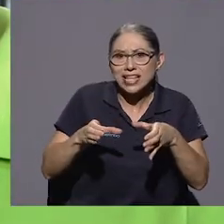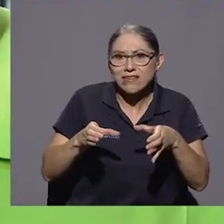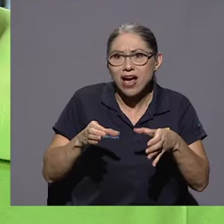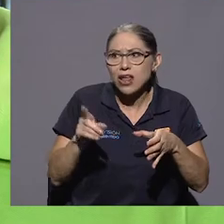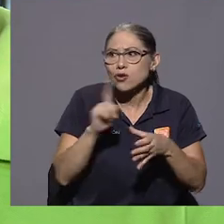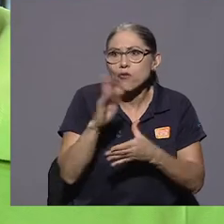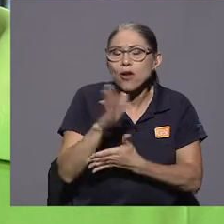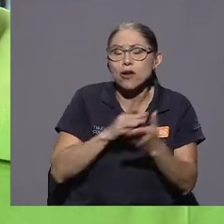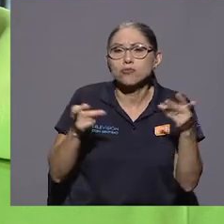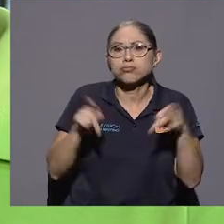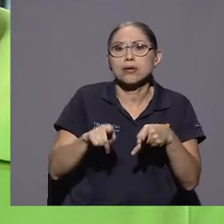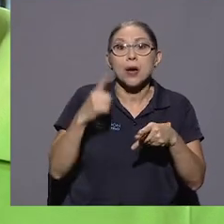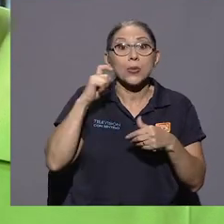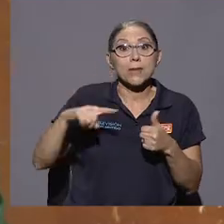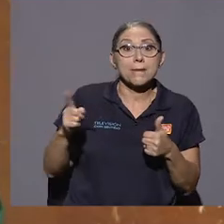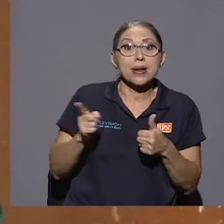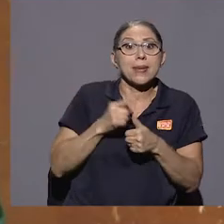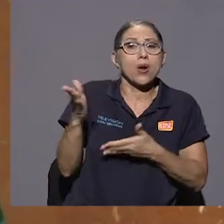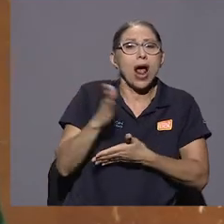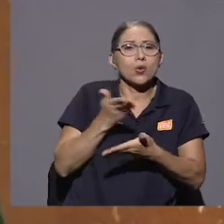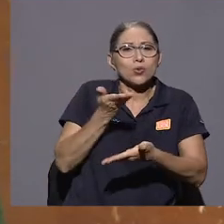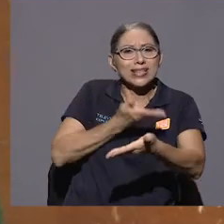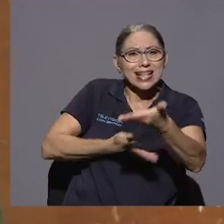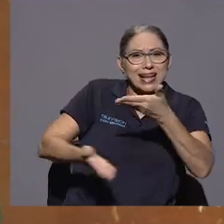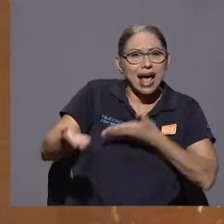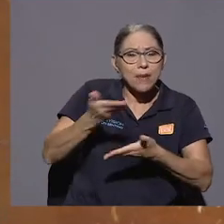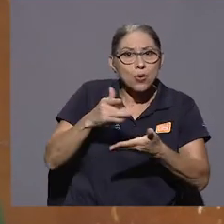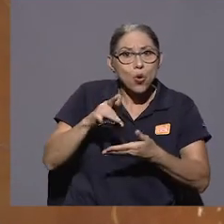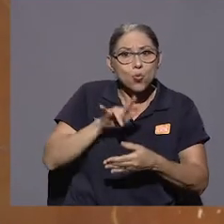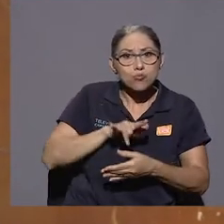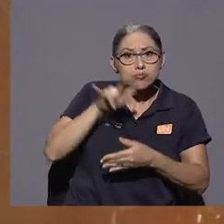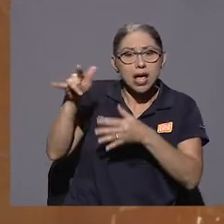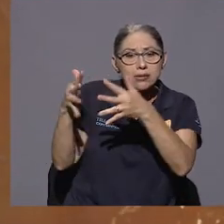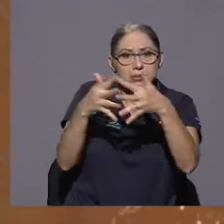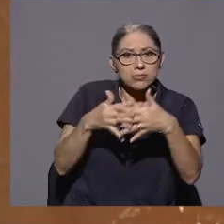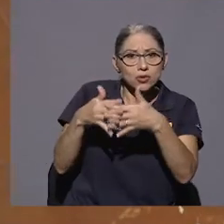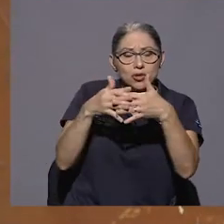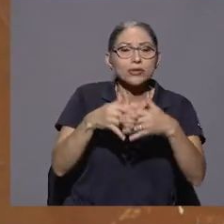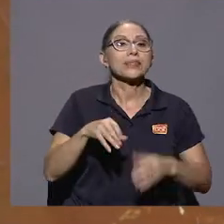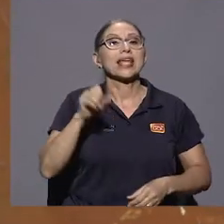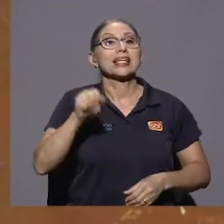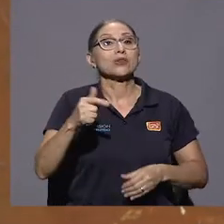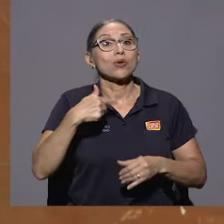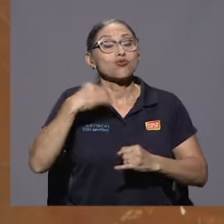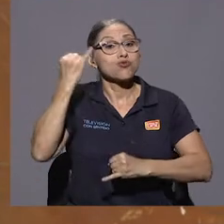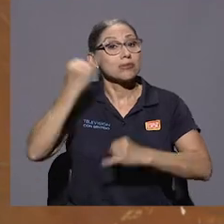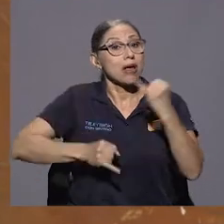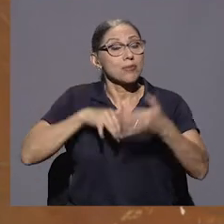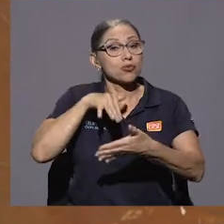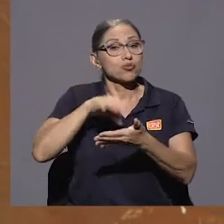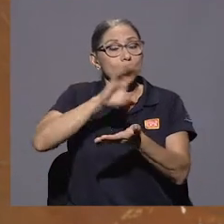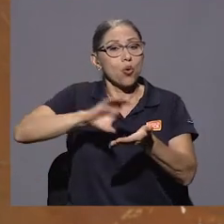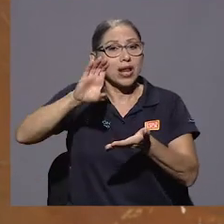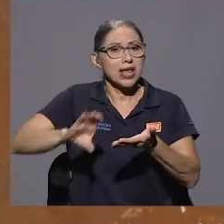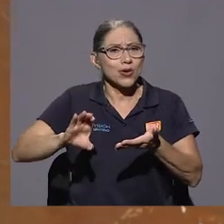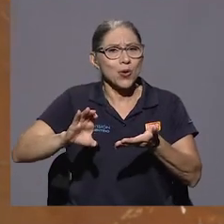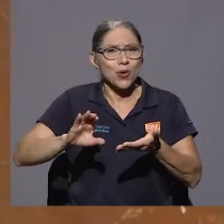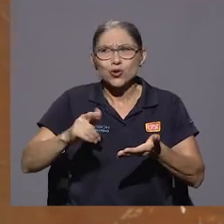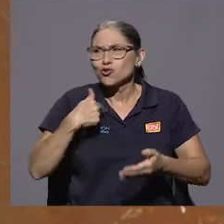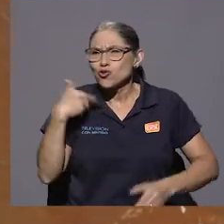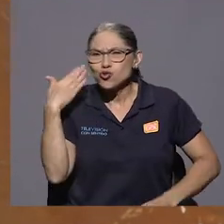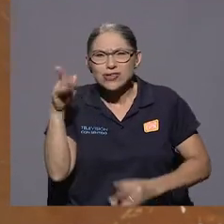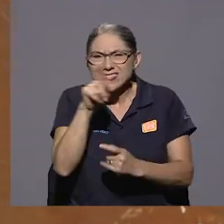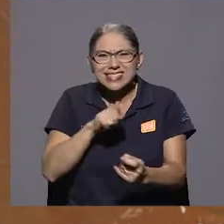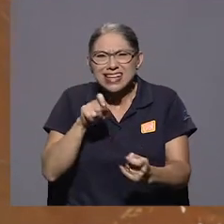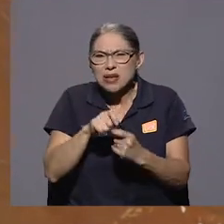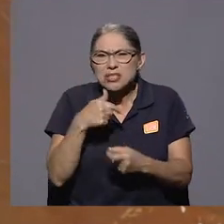intercambio, un viaje a Estados Unidos. Sí. Cuando salí del colegio, no tenía exactamente